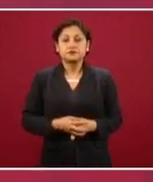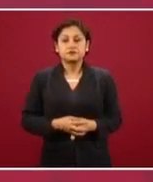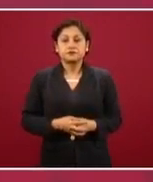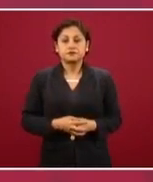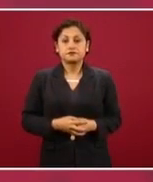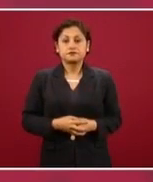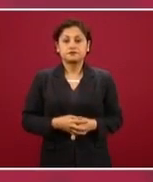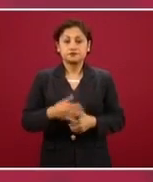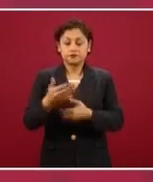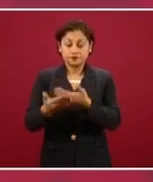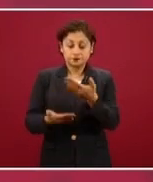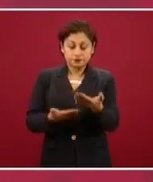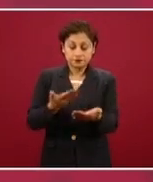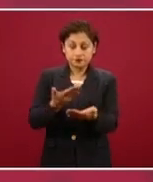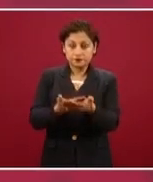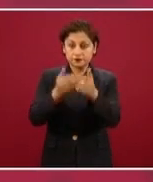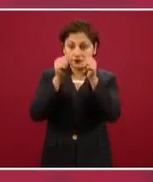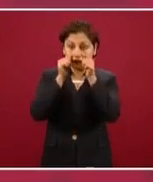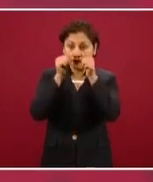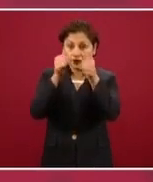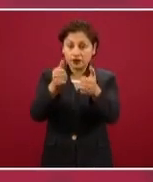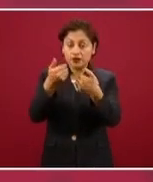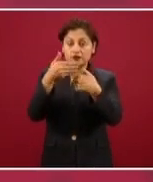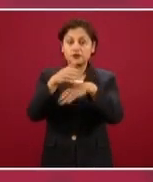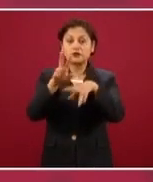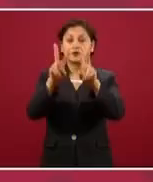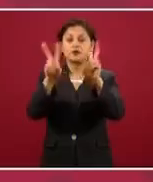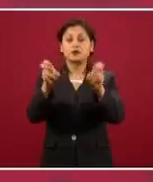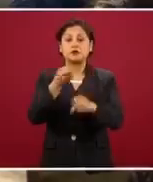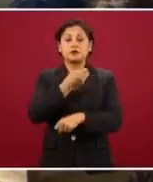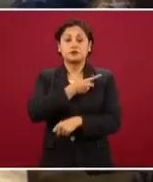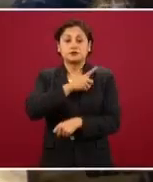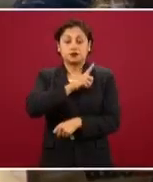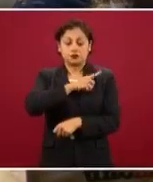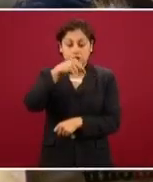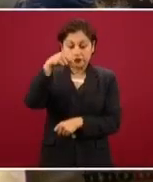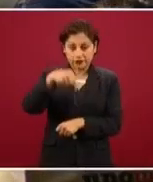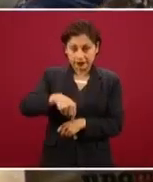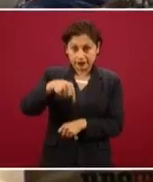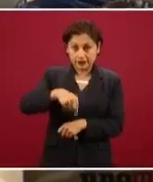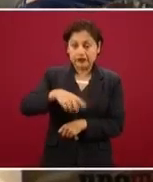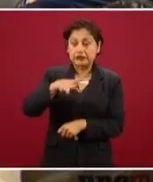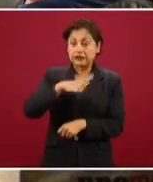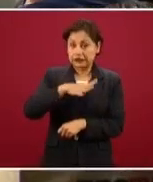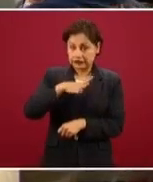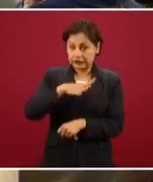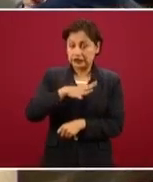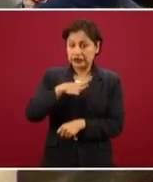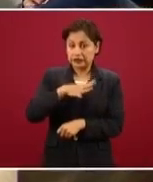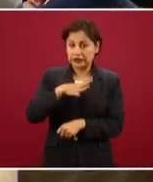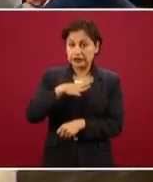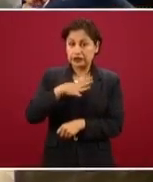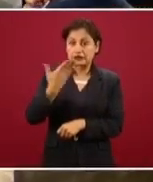salud que tenemos se creó hace